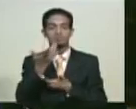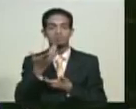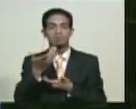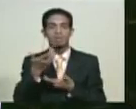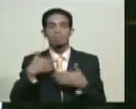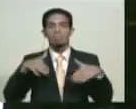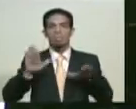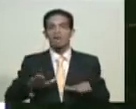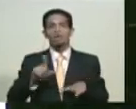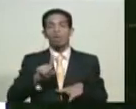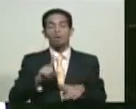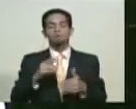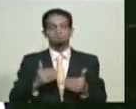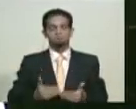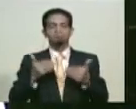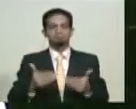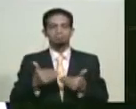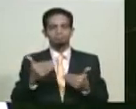sobre la marcha,